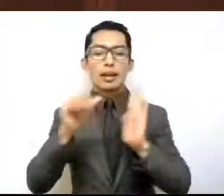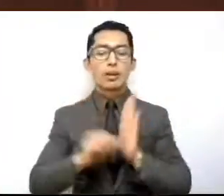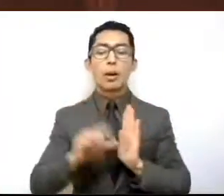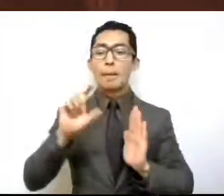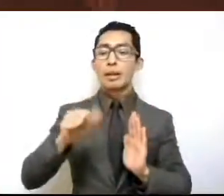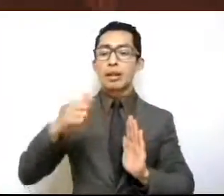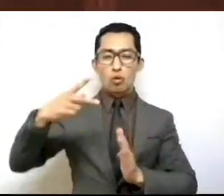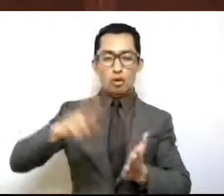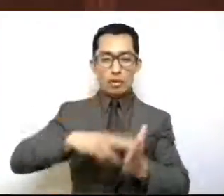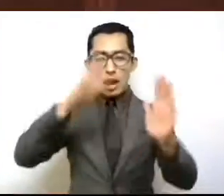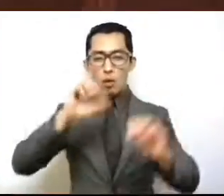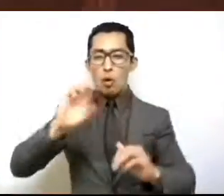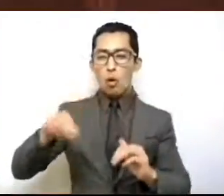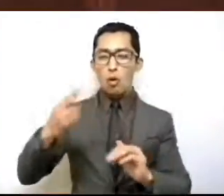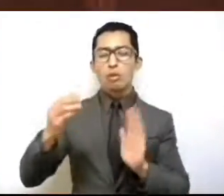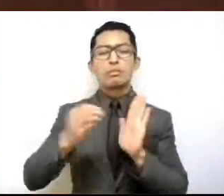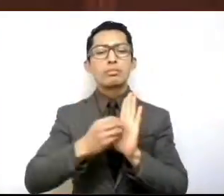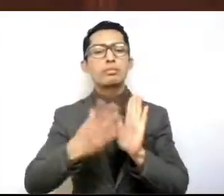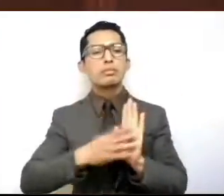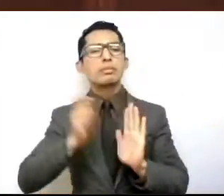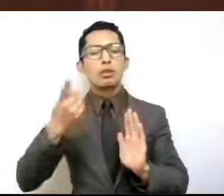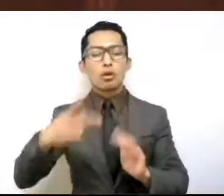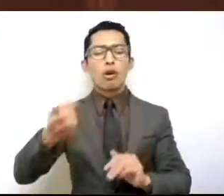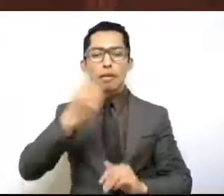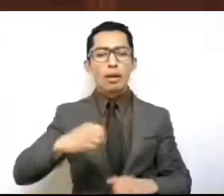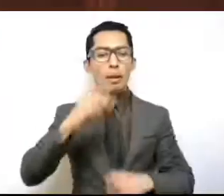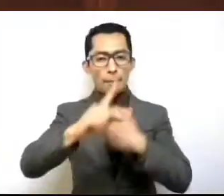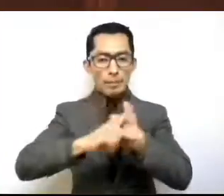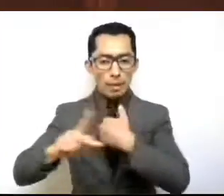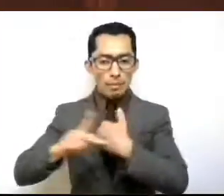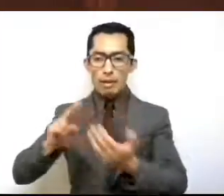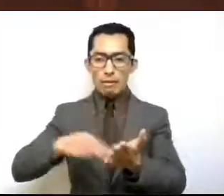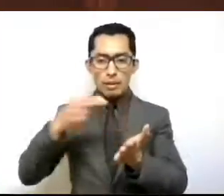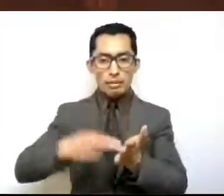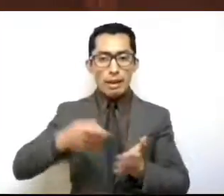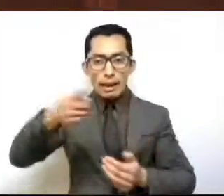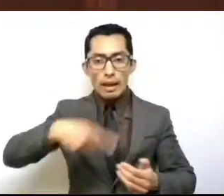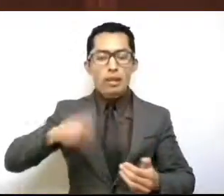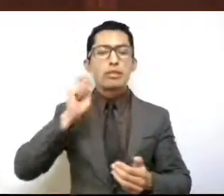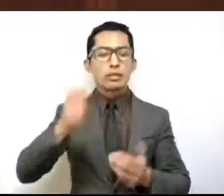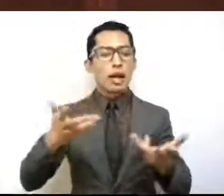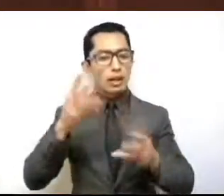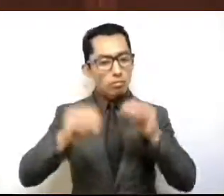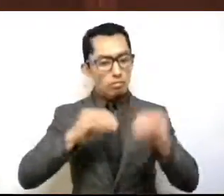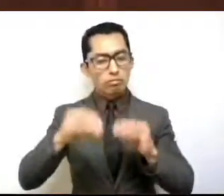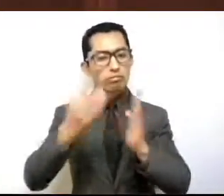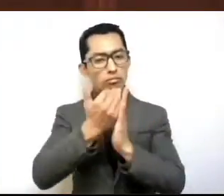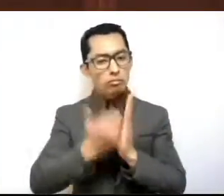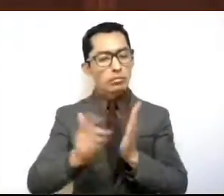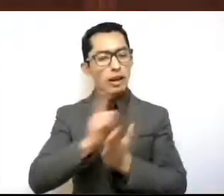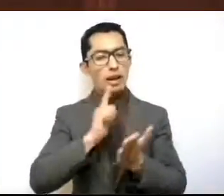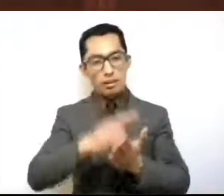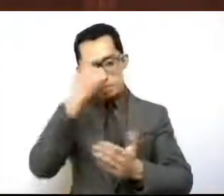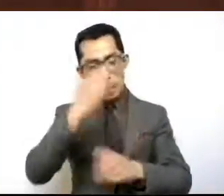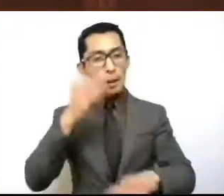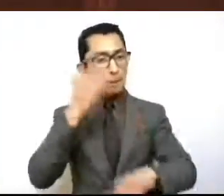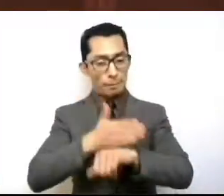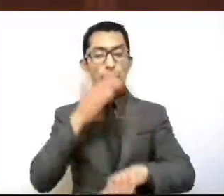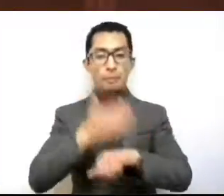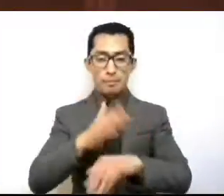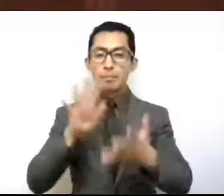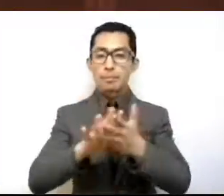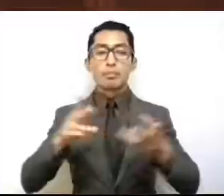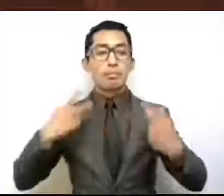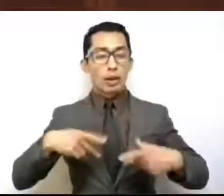dicha convención establece la obligación de los estados firmantes de implementar mecanismos legales para sancionar penalmente a las